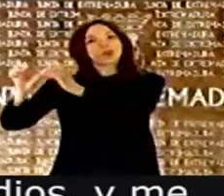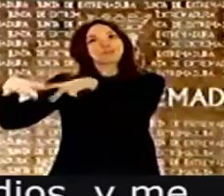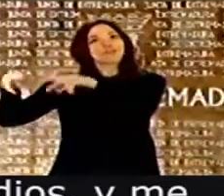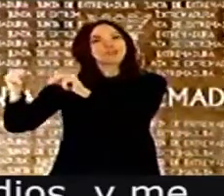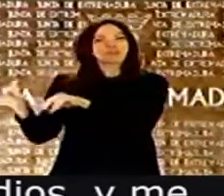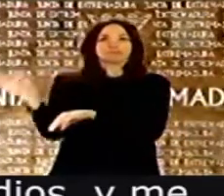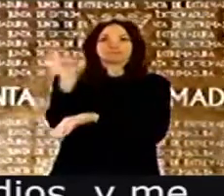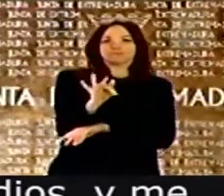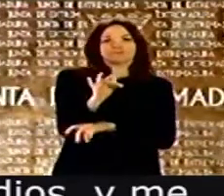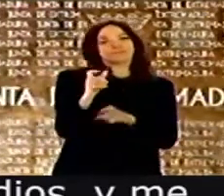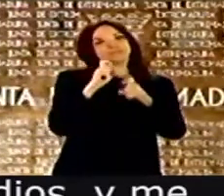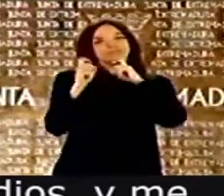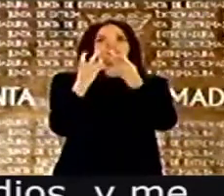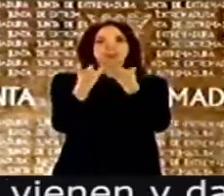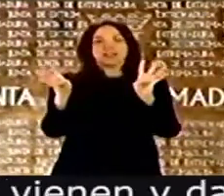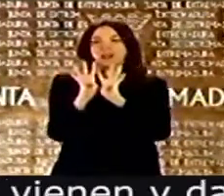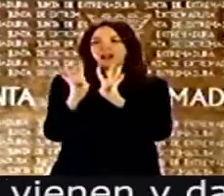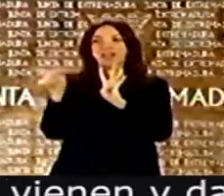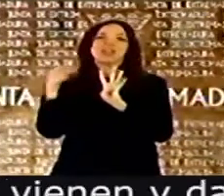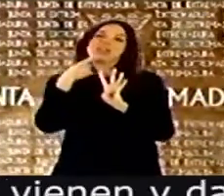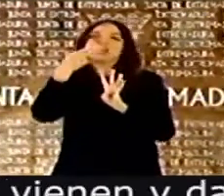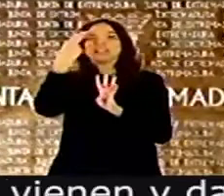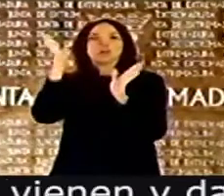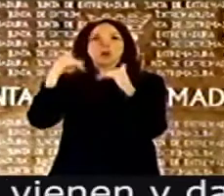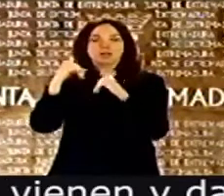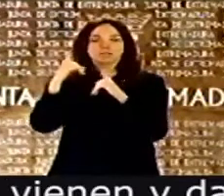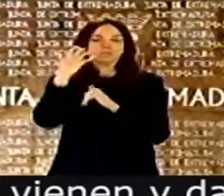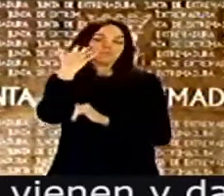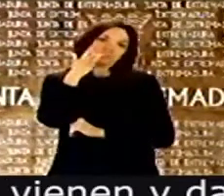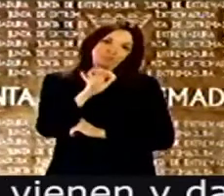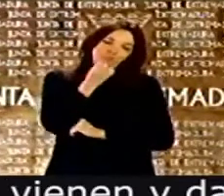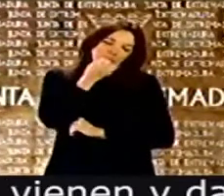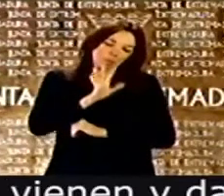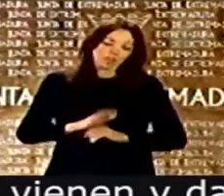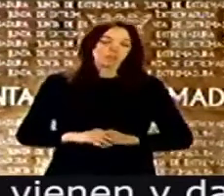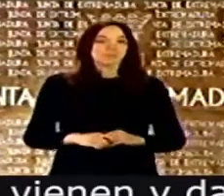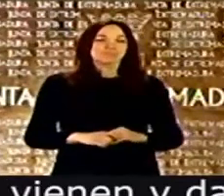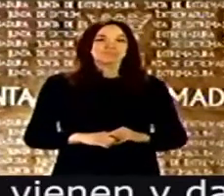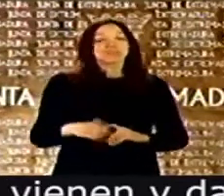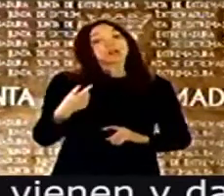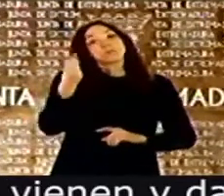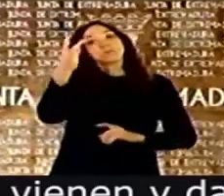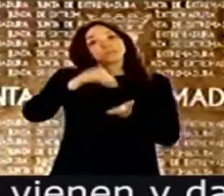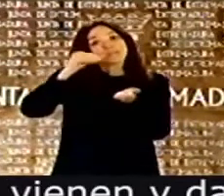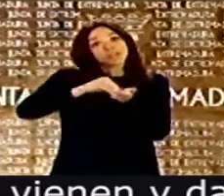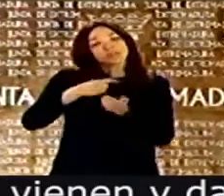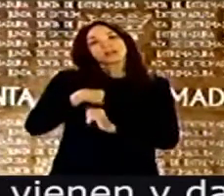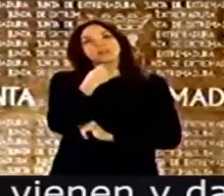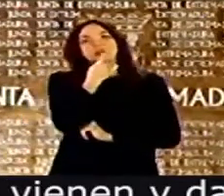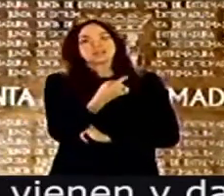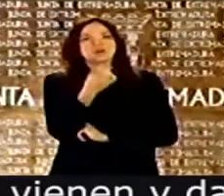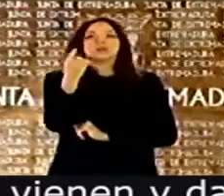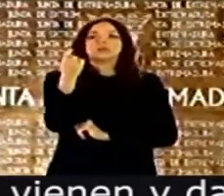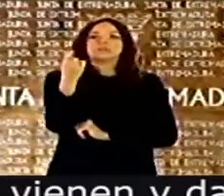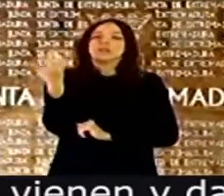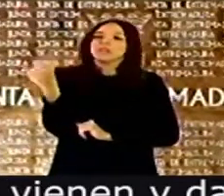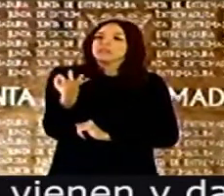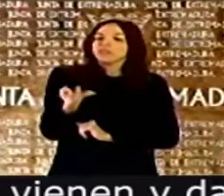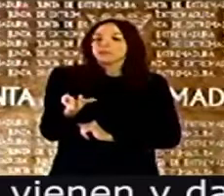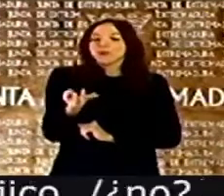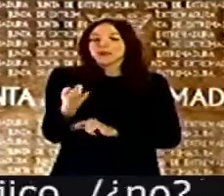poco paradójico, ¿no? En cualquier caso, yo le he dicho en muchas ocasiones, se trataba de buscar